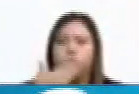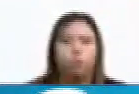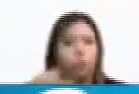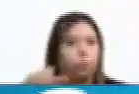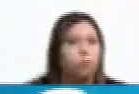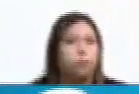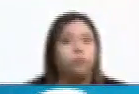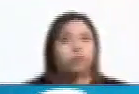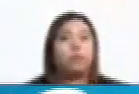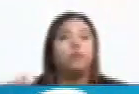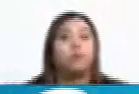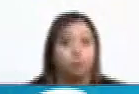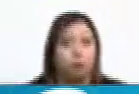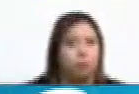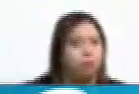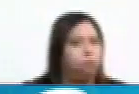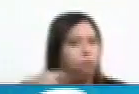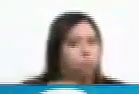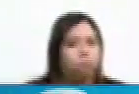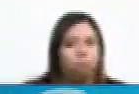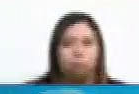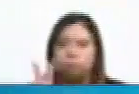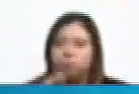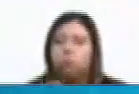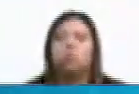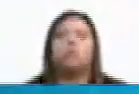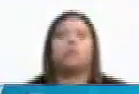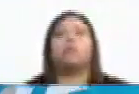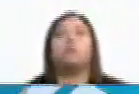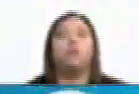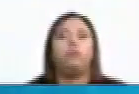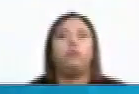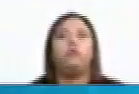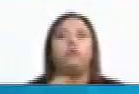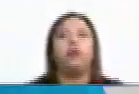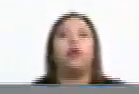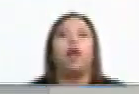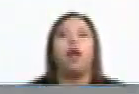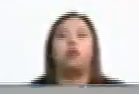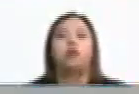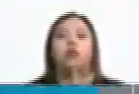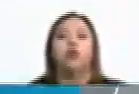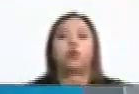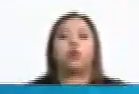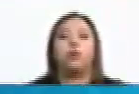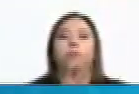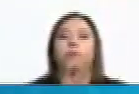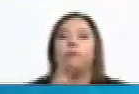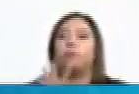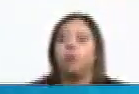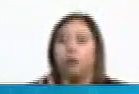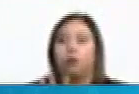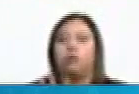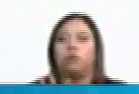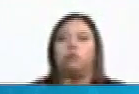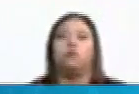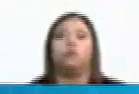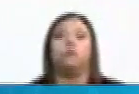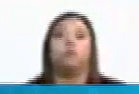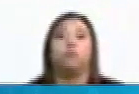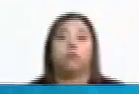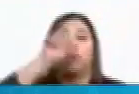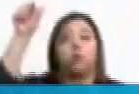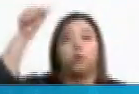En el 2024, mi gobierno invertirá 833 millones de